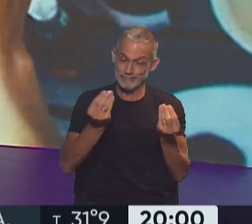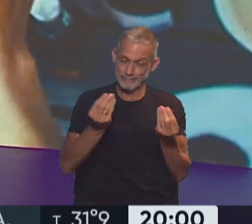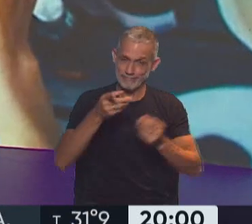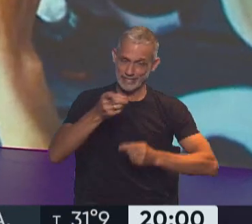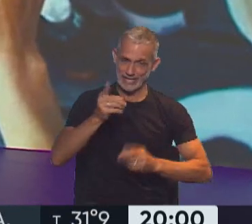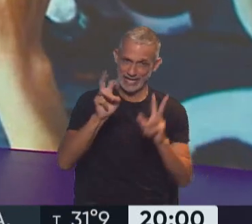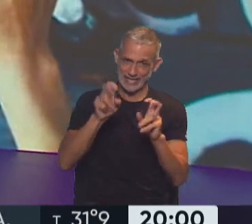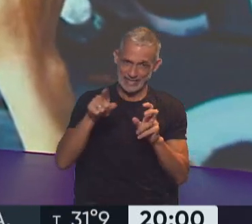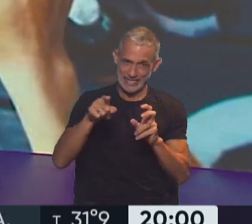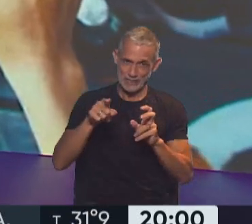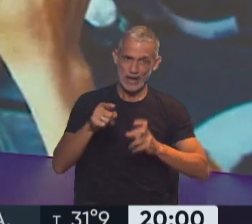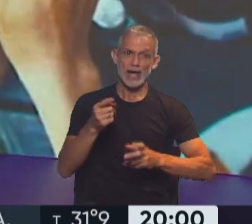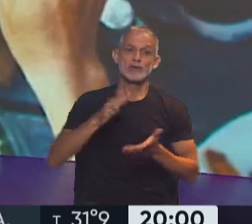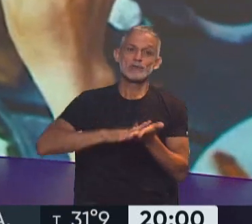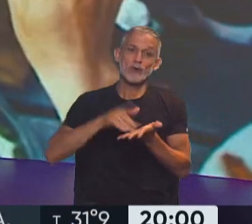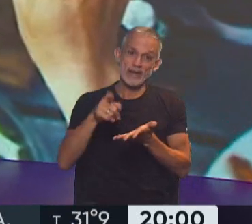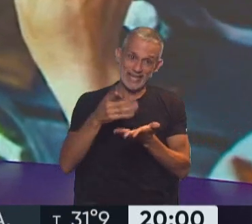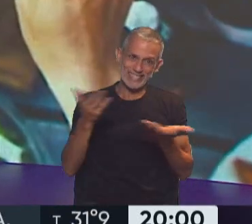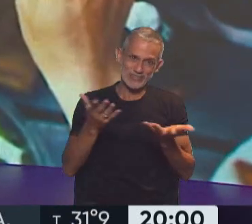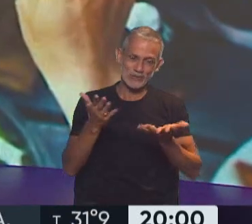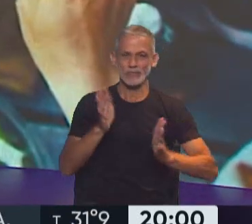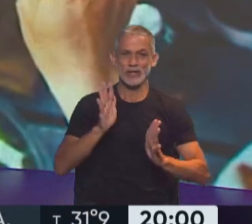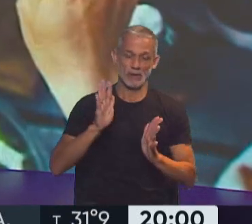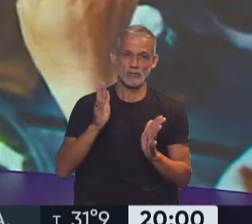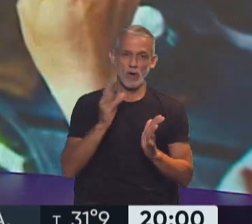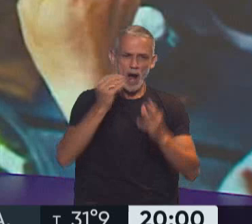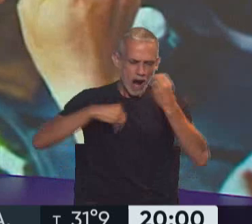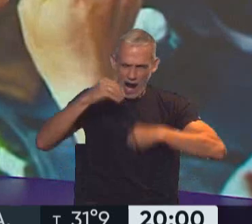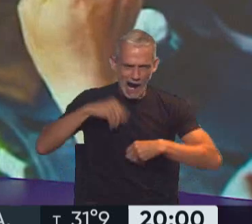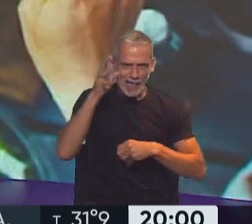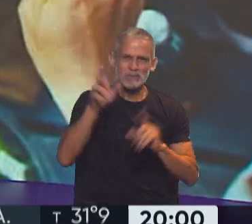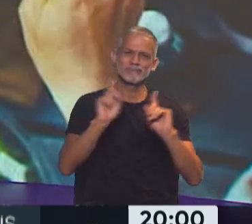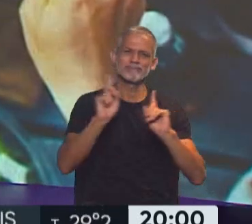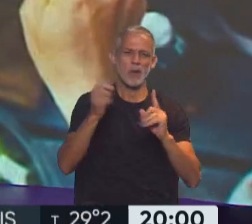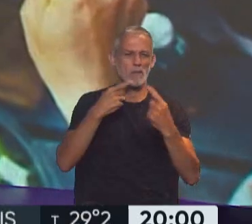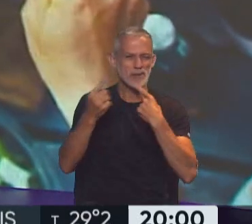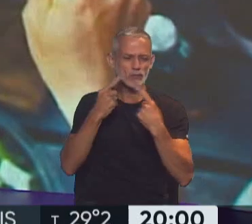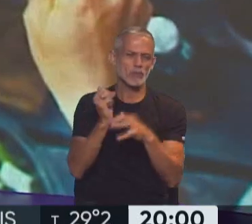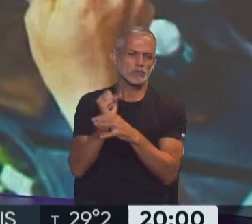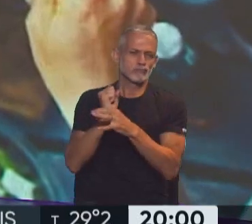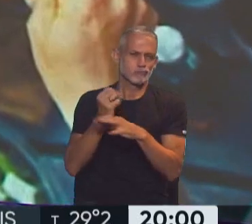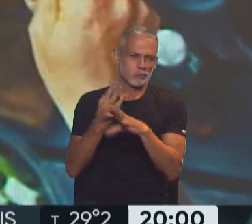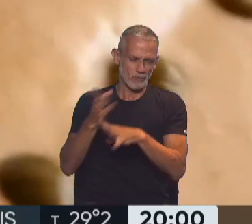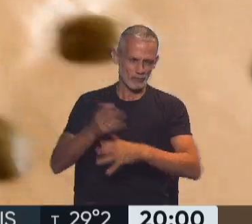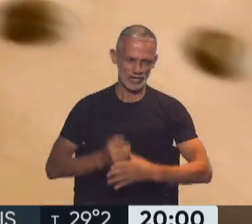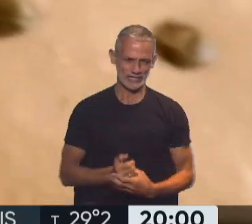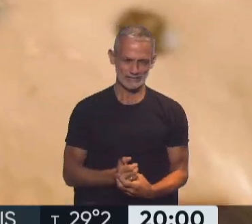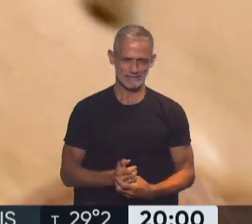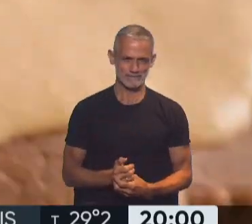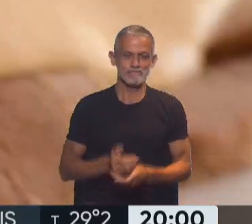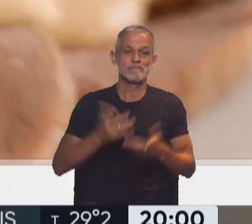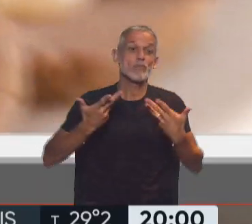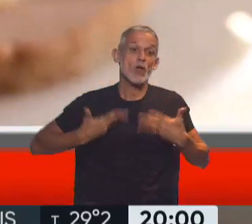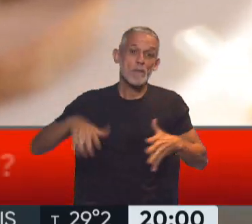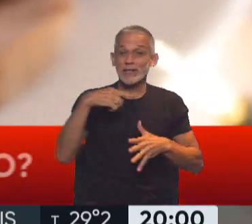precisamente y a propósito de ese tema y para no ocasionar atracones, bueno, consultamos con los especialistas.